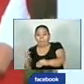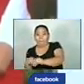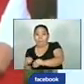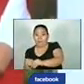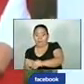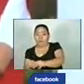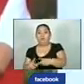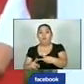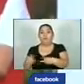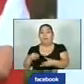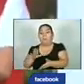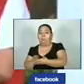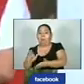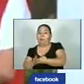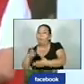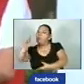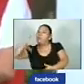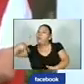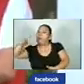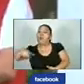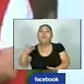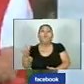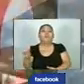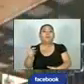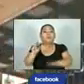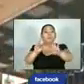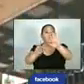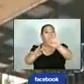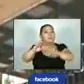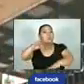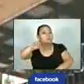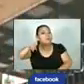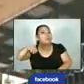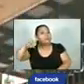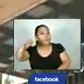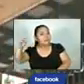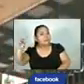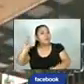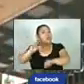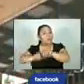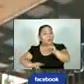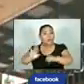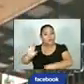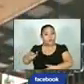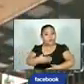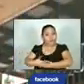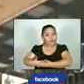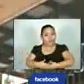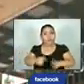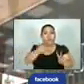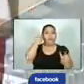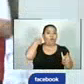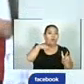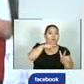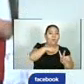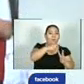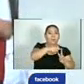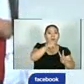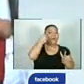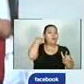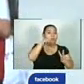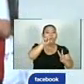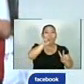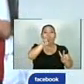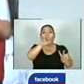bancarios, pagos de tarjeta de crédito por más de 70 mil dólares, mientras que a sus hijos Medardo González Portal y Luis